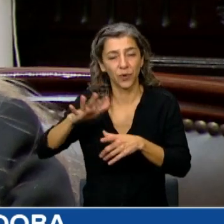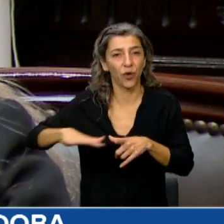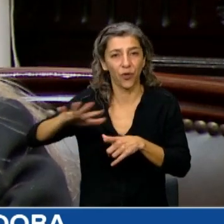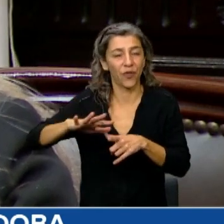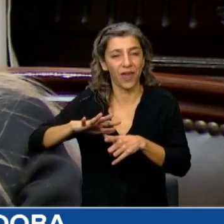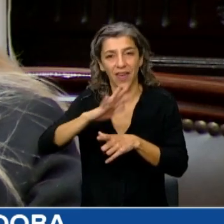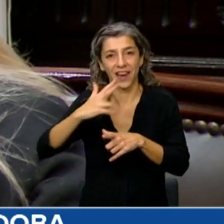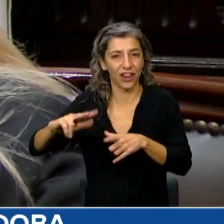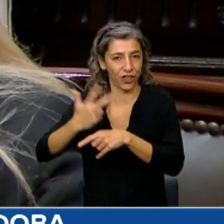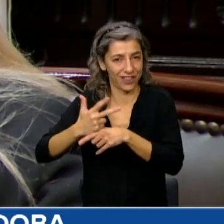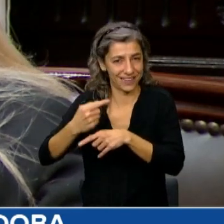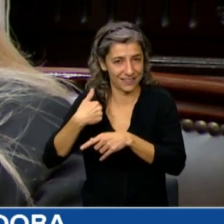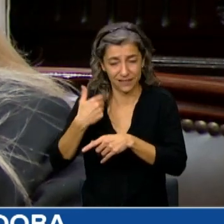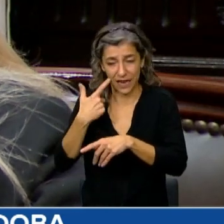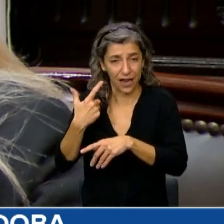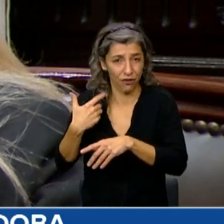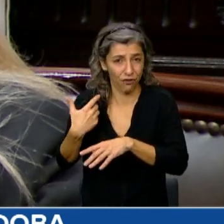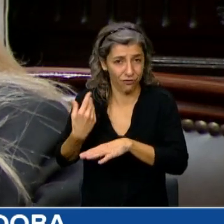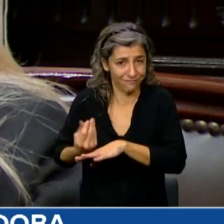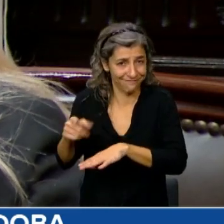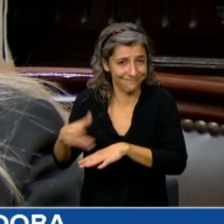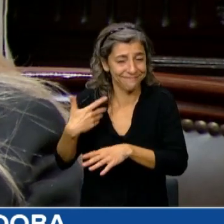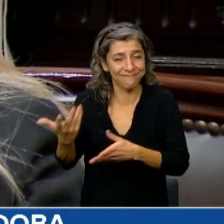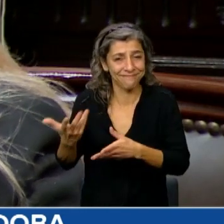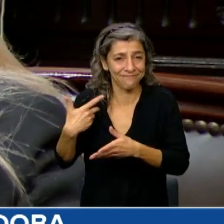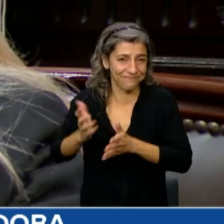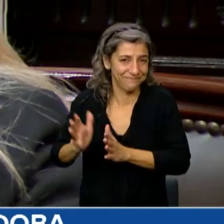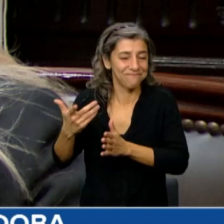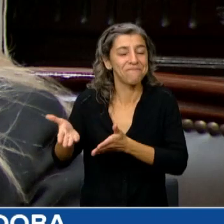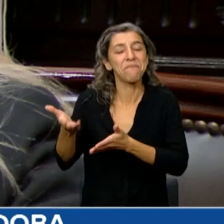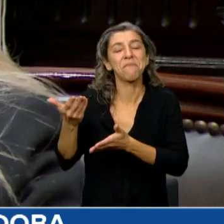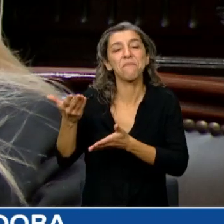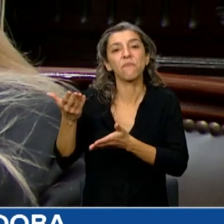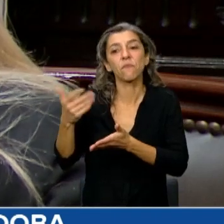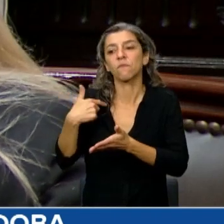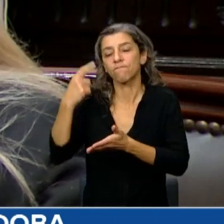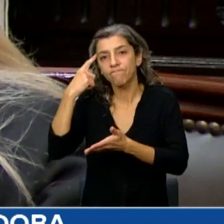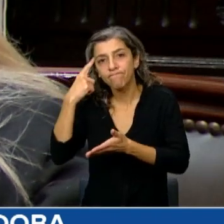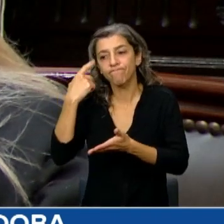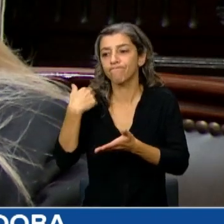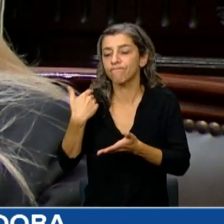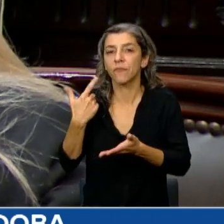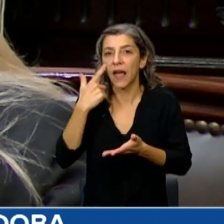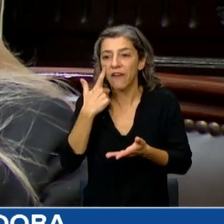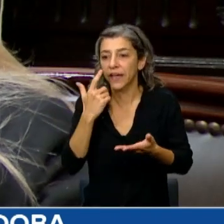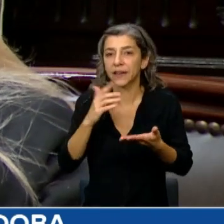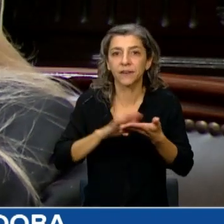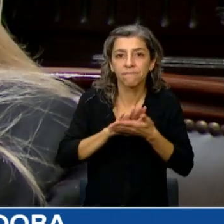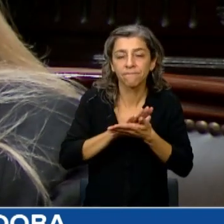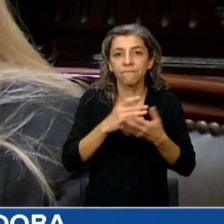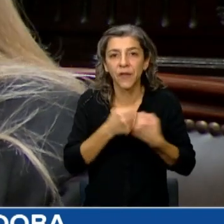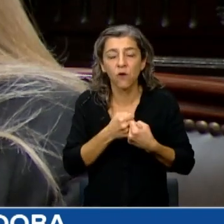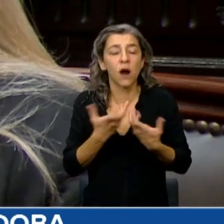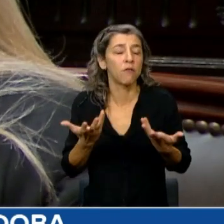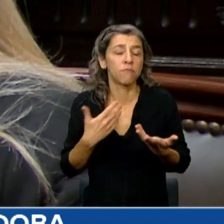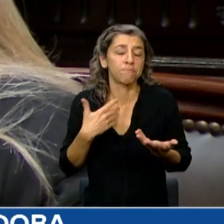cual yo soy oriunda. Entonces también se sumaba este plus de poder tratar de gestionar algún acuerdo. Obviamente que después se